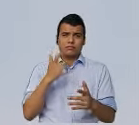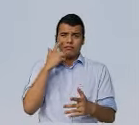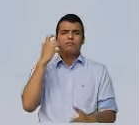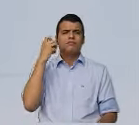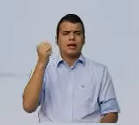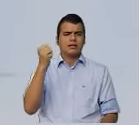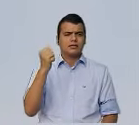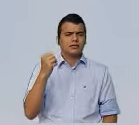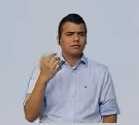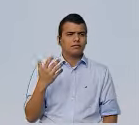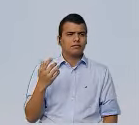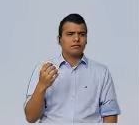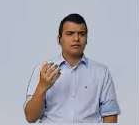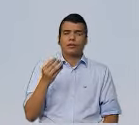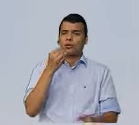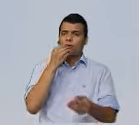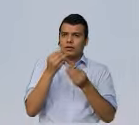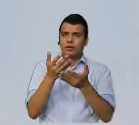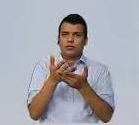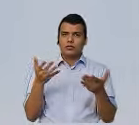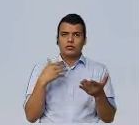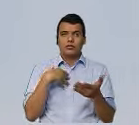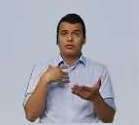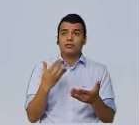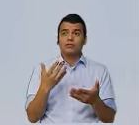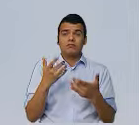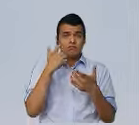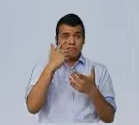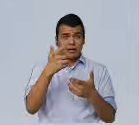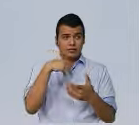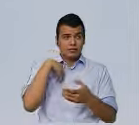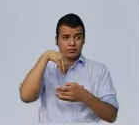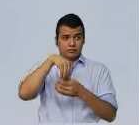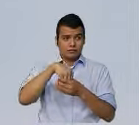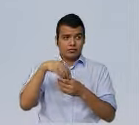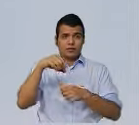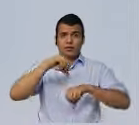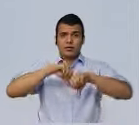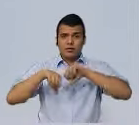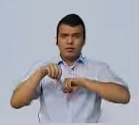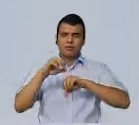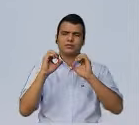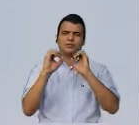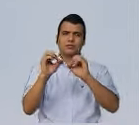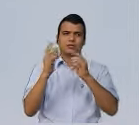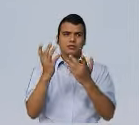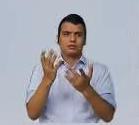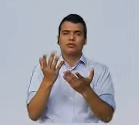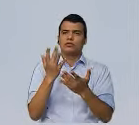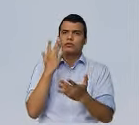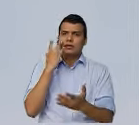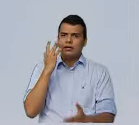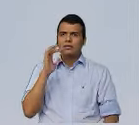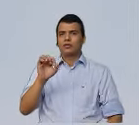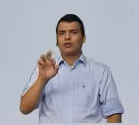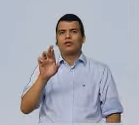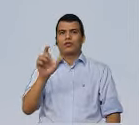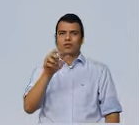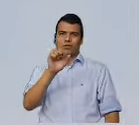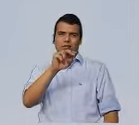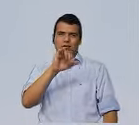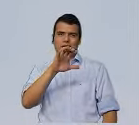es alimentos libres de tanta de tanto químico, ¿no? Más alimentos orgánicos